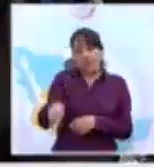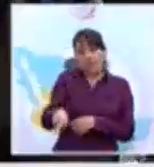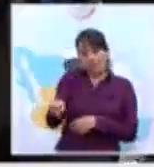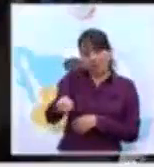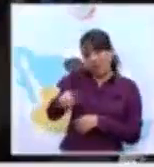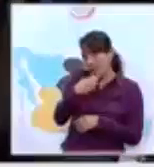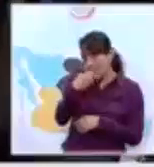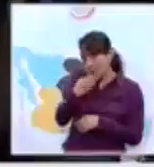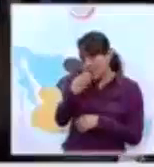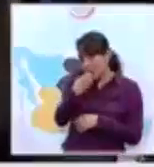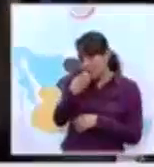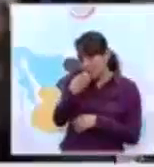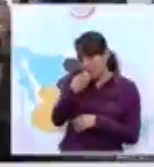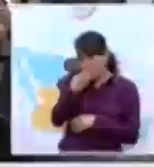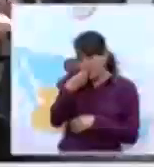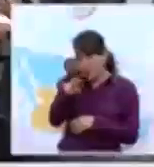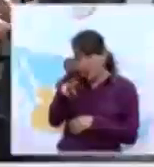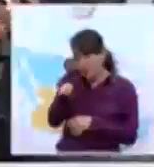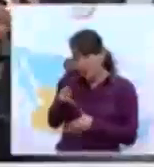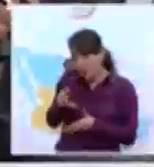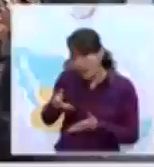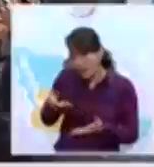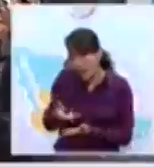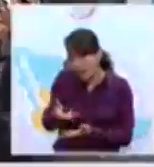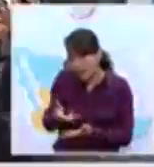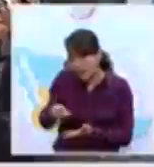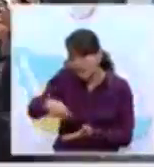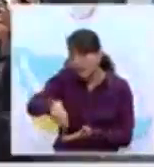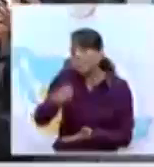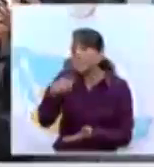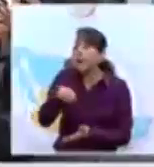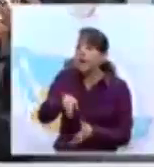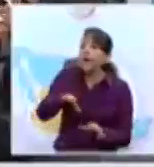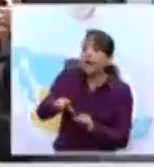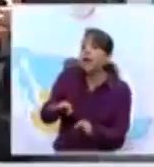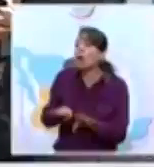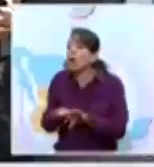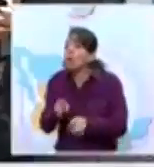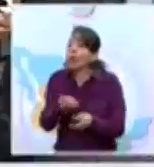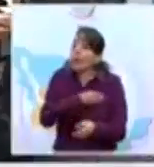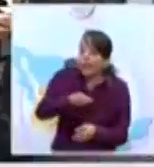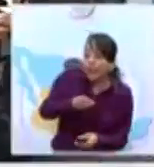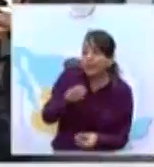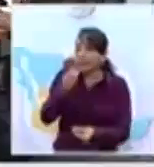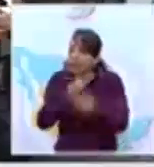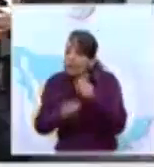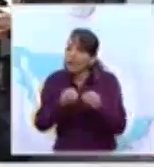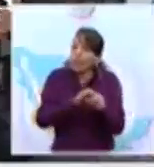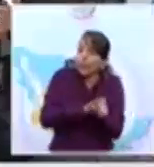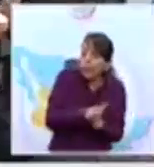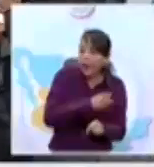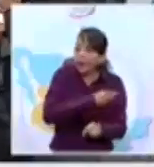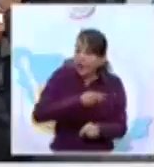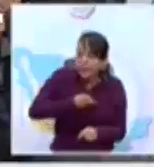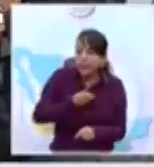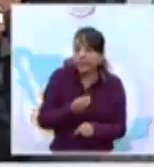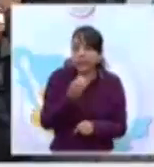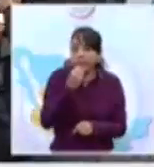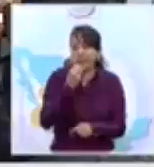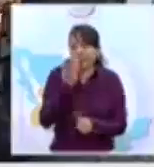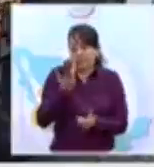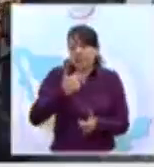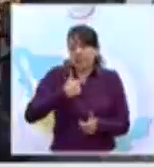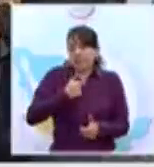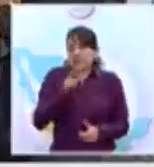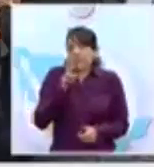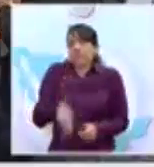las pautas de valor en los consumos. Entonces, ¿en qué momento, doctor Abelardo,